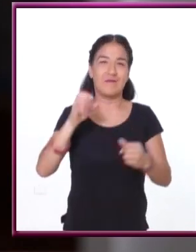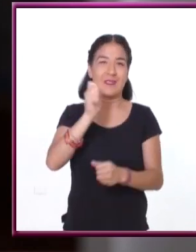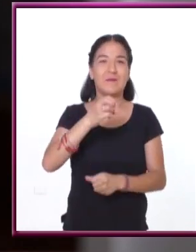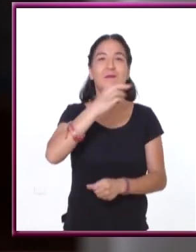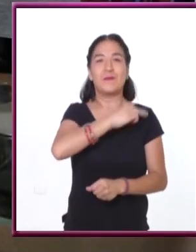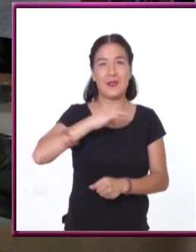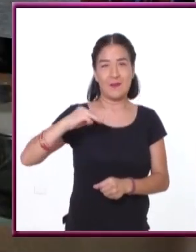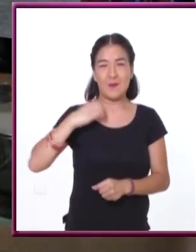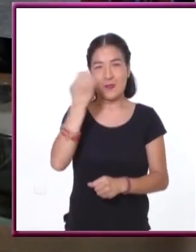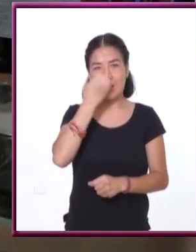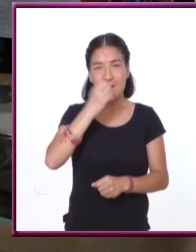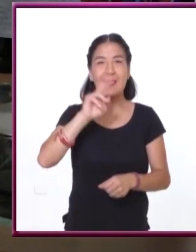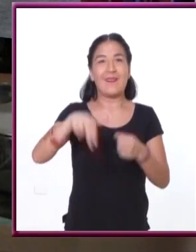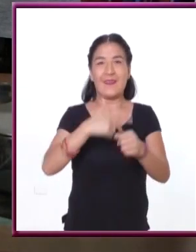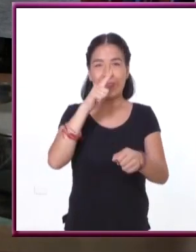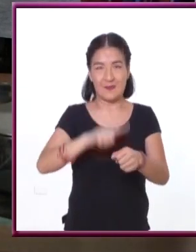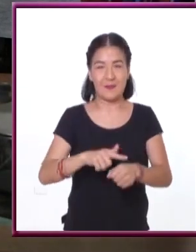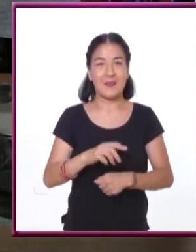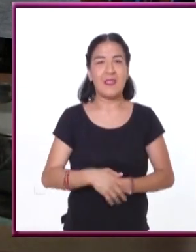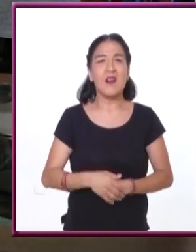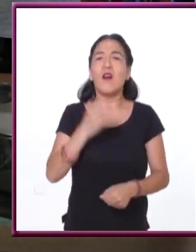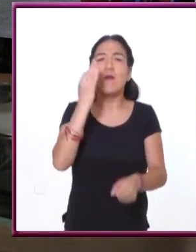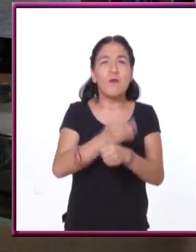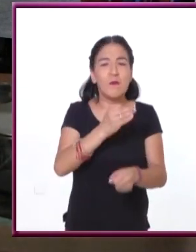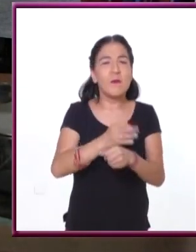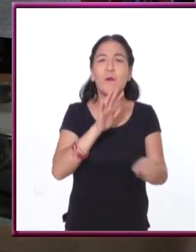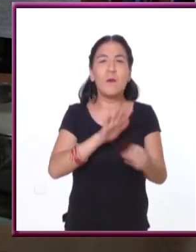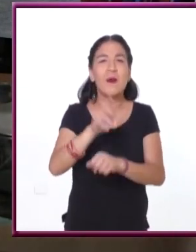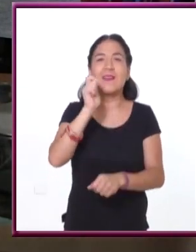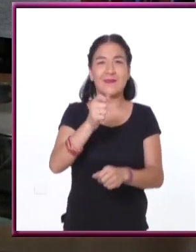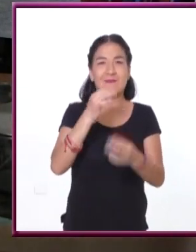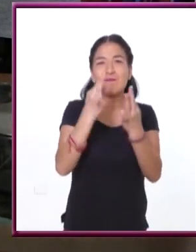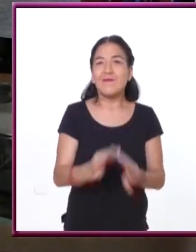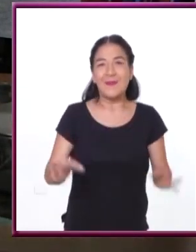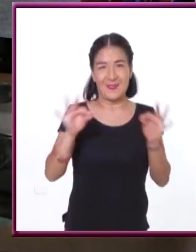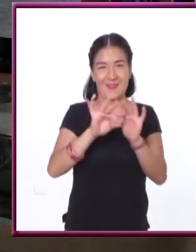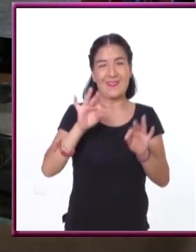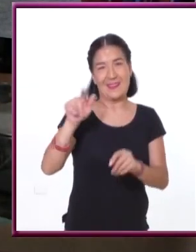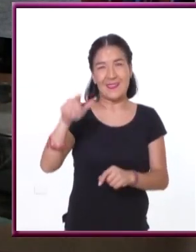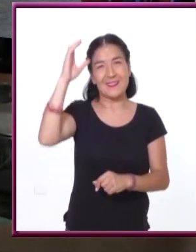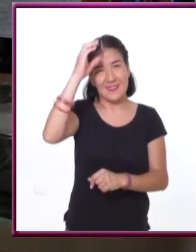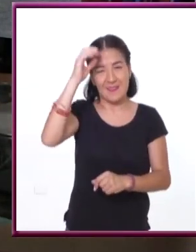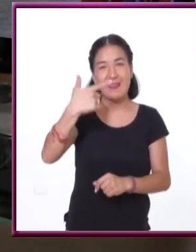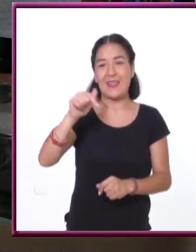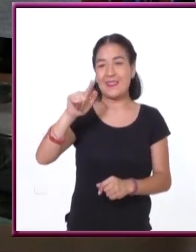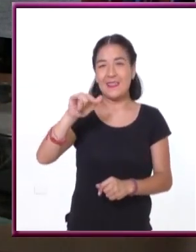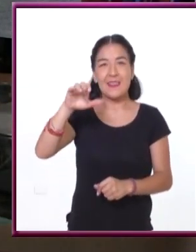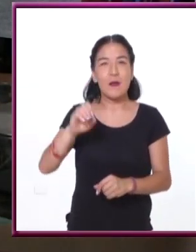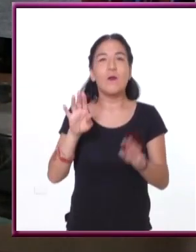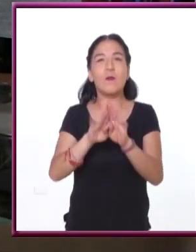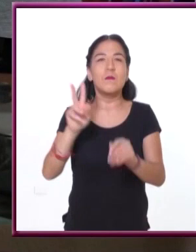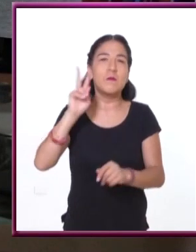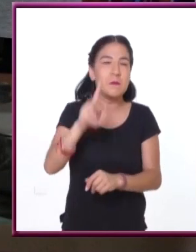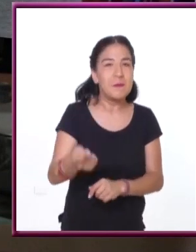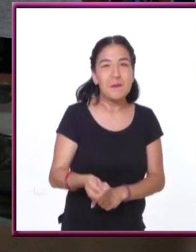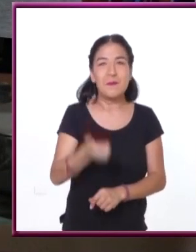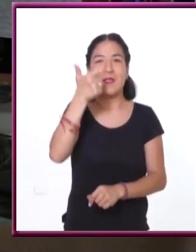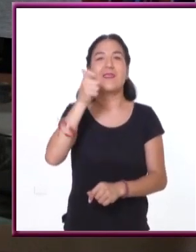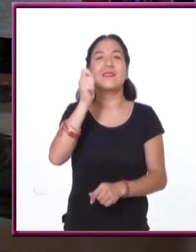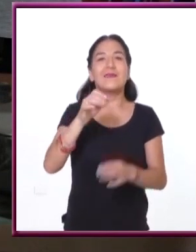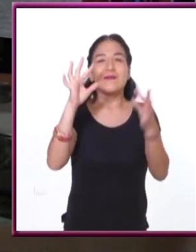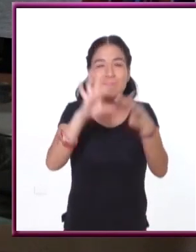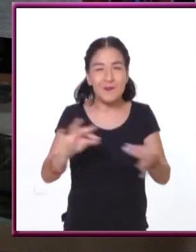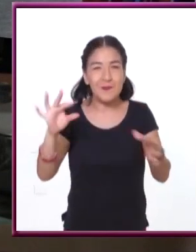Colegio Nacional. Actualmente, ¿qué relevancia tiene el hecho de que Galileo Galilei haya observado por primera vez